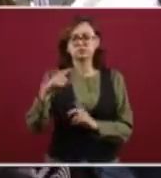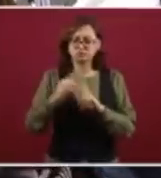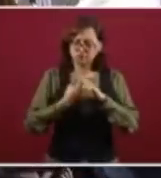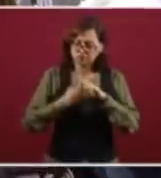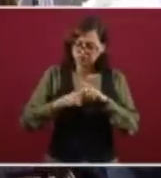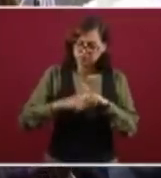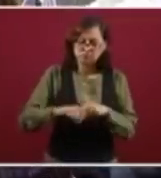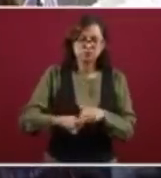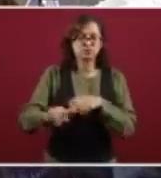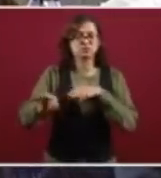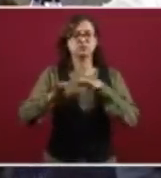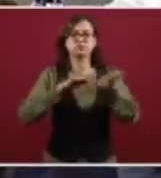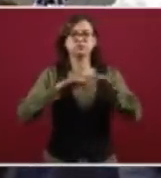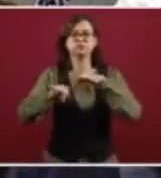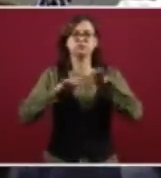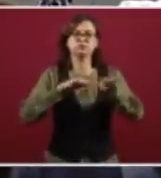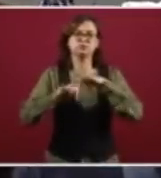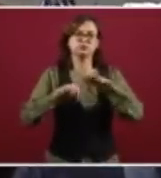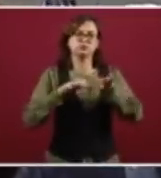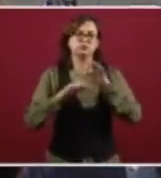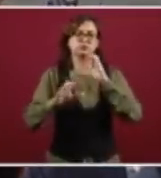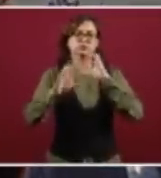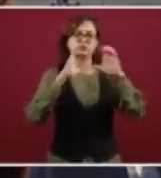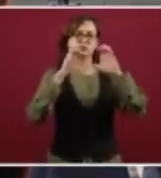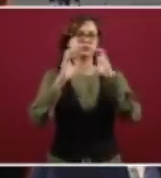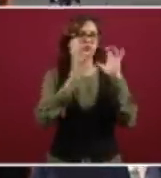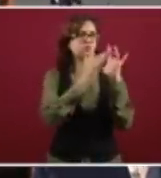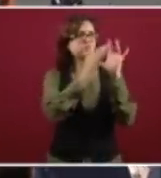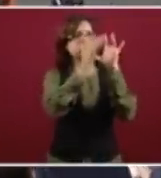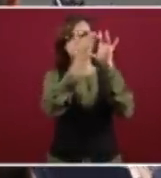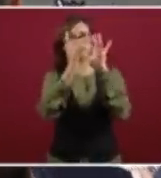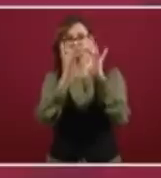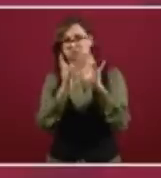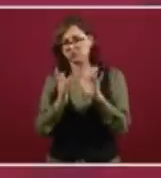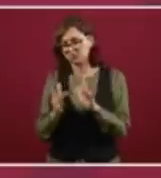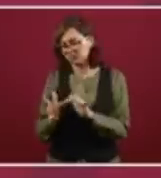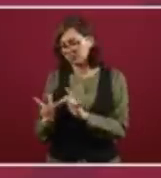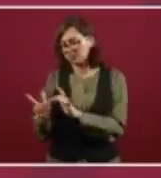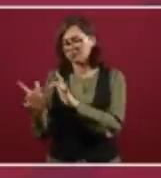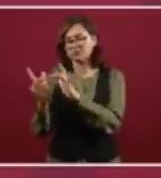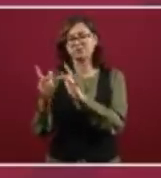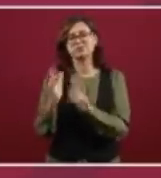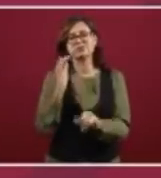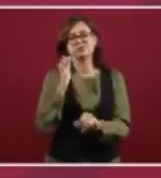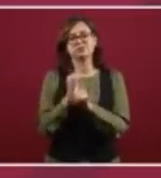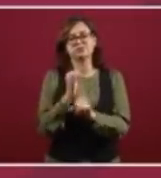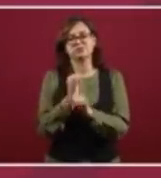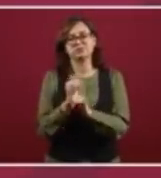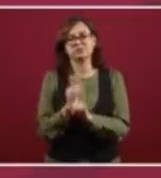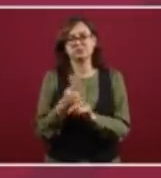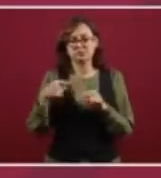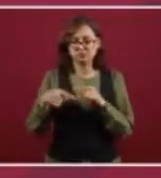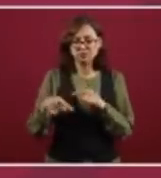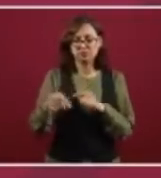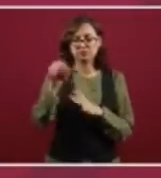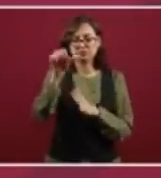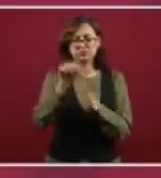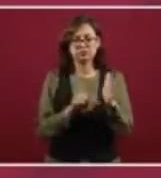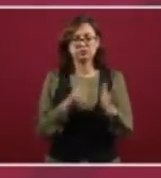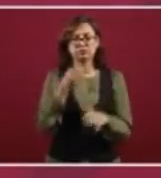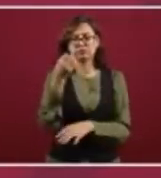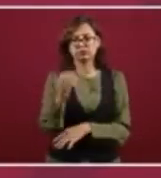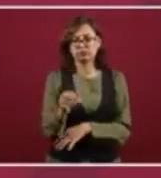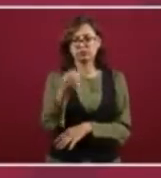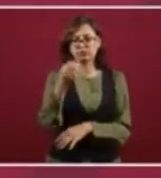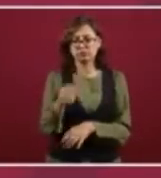iniciar ya los trabajos de comunicación por internet a todo el país. En este mes de octubre